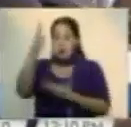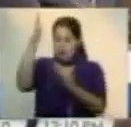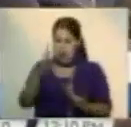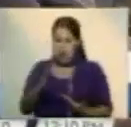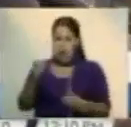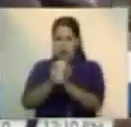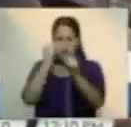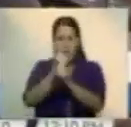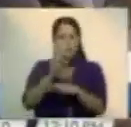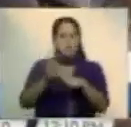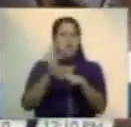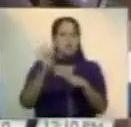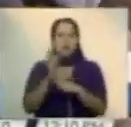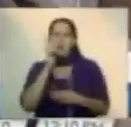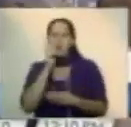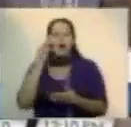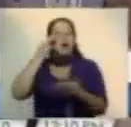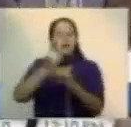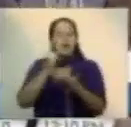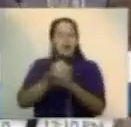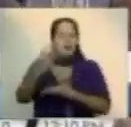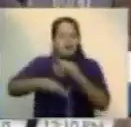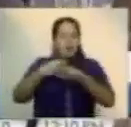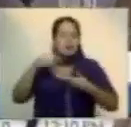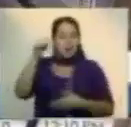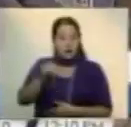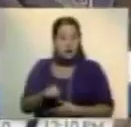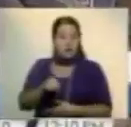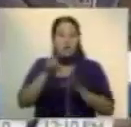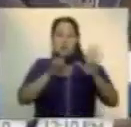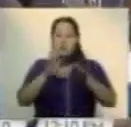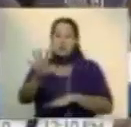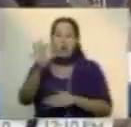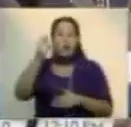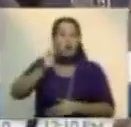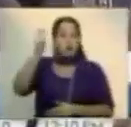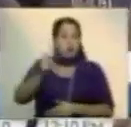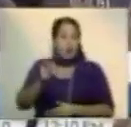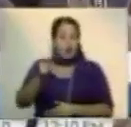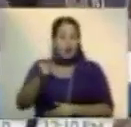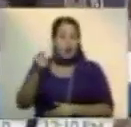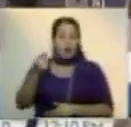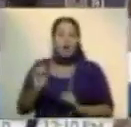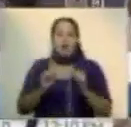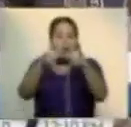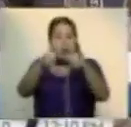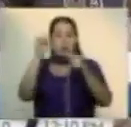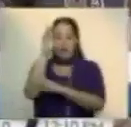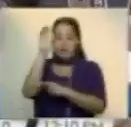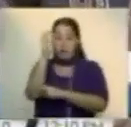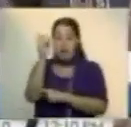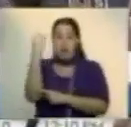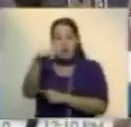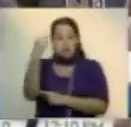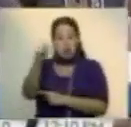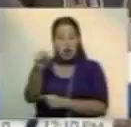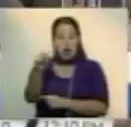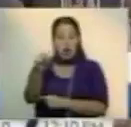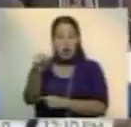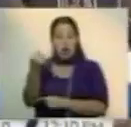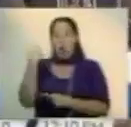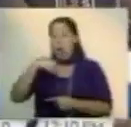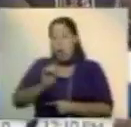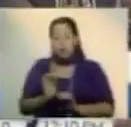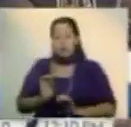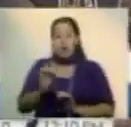a cumplir sus funciones. Vamos a ver qué es lo que van a hacer ellos aquí con esos 65 diputados cuando empiece la próxima Asamblea Nacional. Yo lo